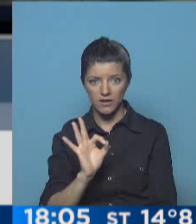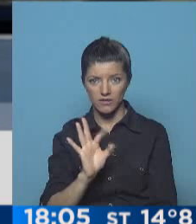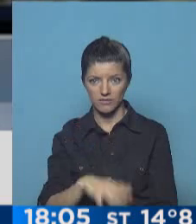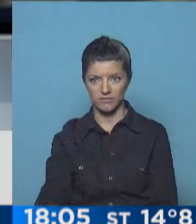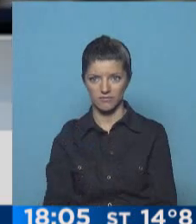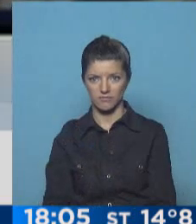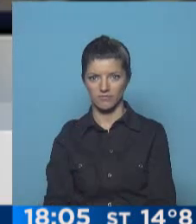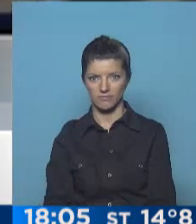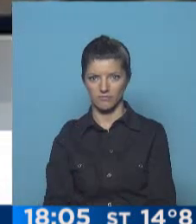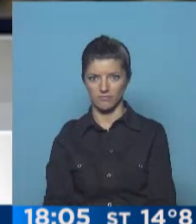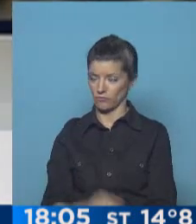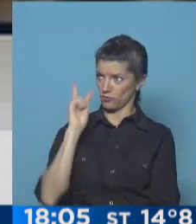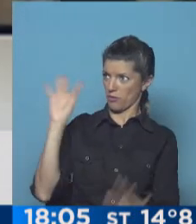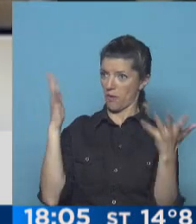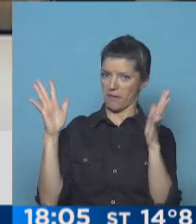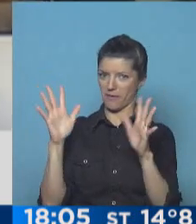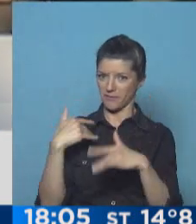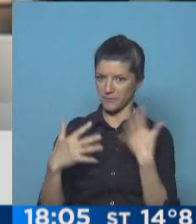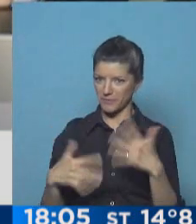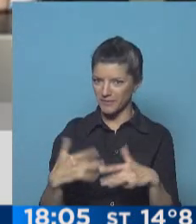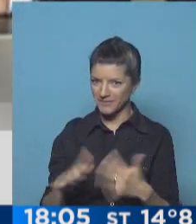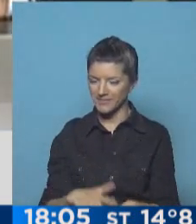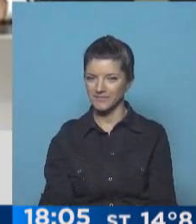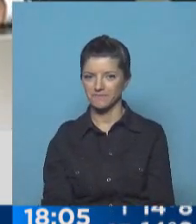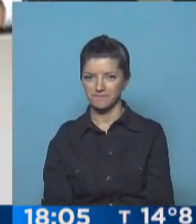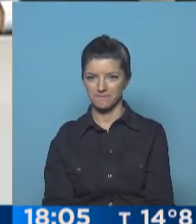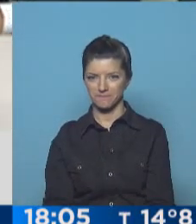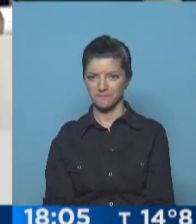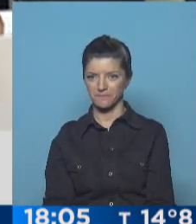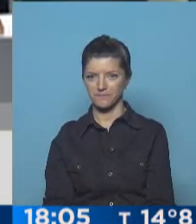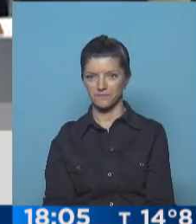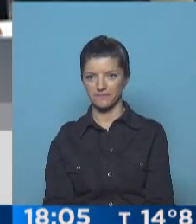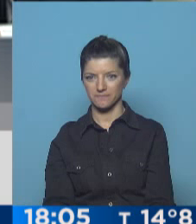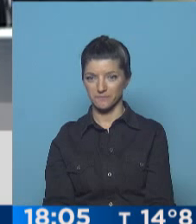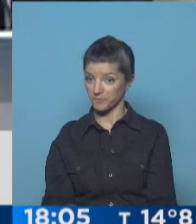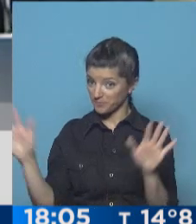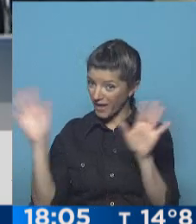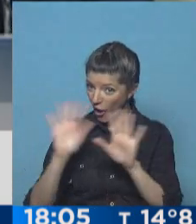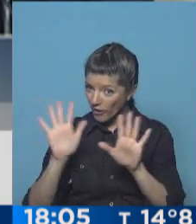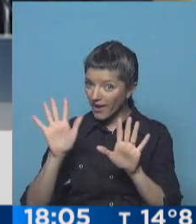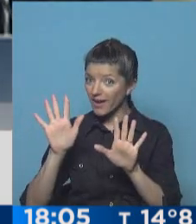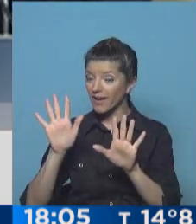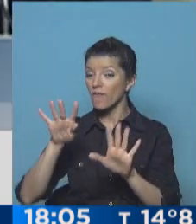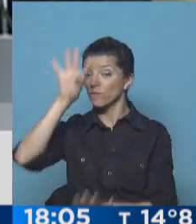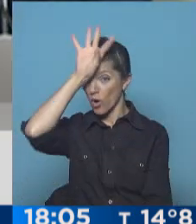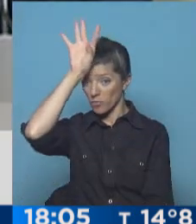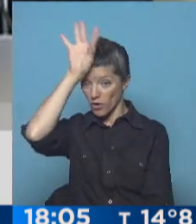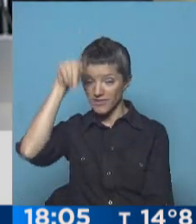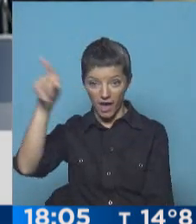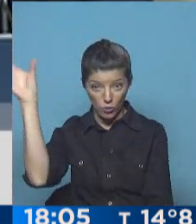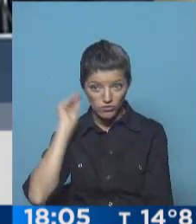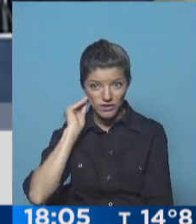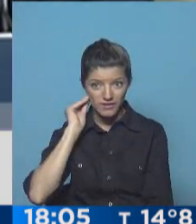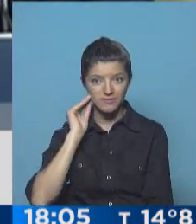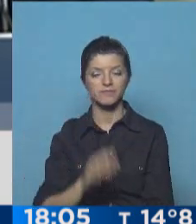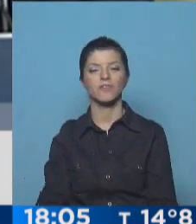Uy, estás haciendo señas como el penado 14. Sí. Hola, hola, Formosa. ¿Me escuchan? ¿Qué